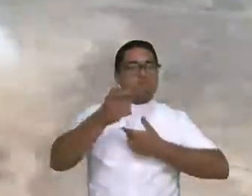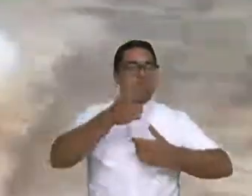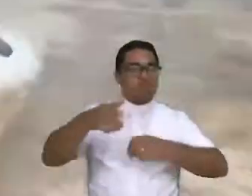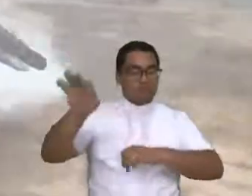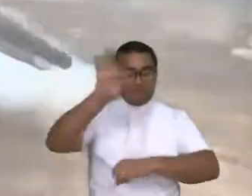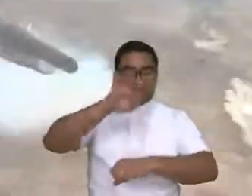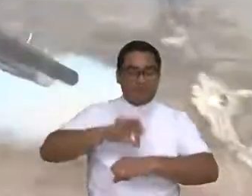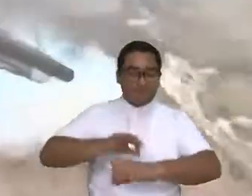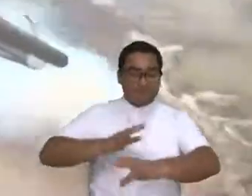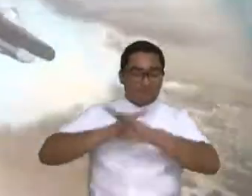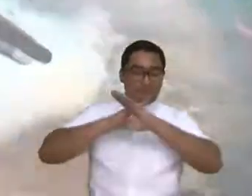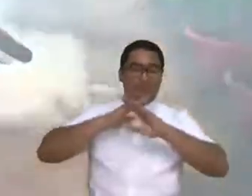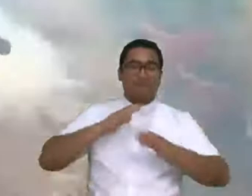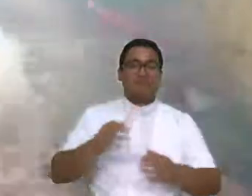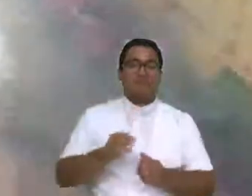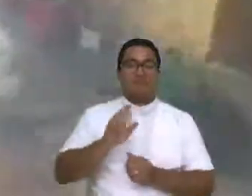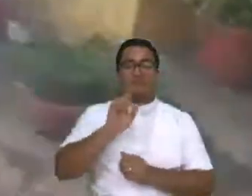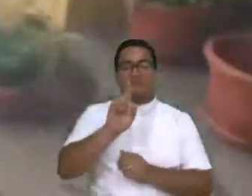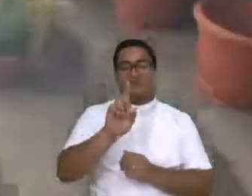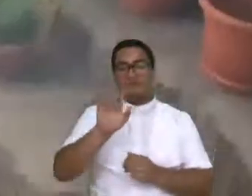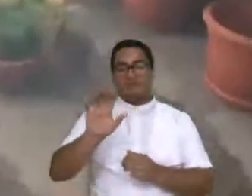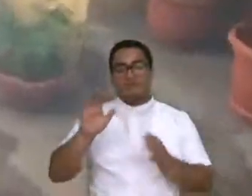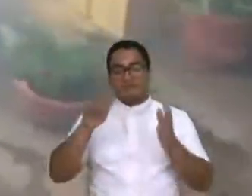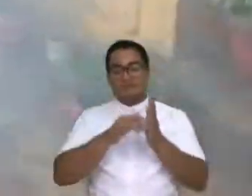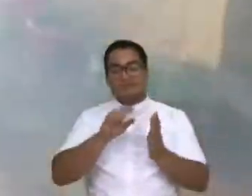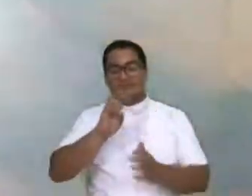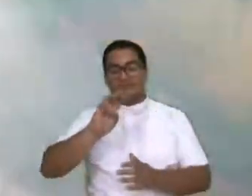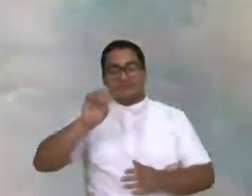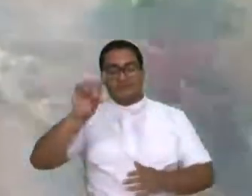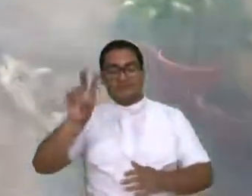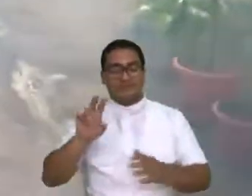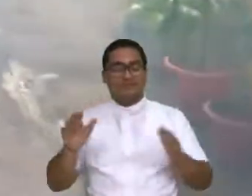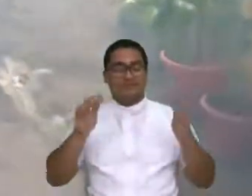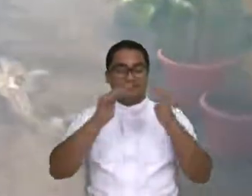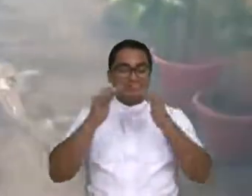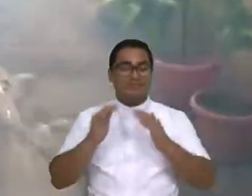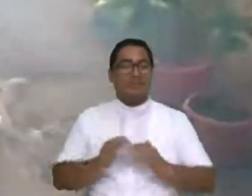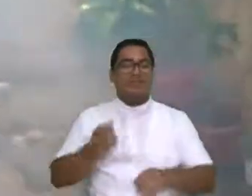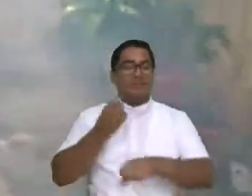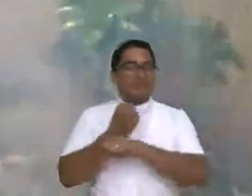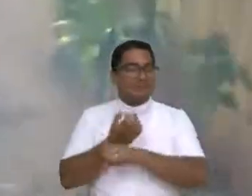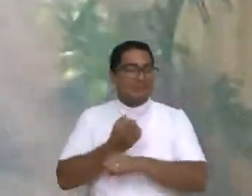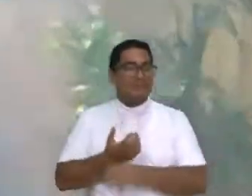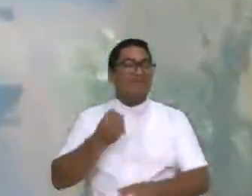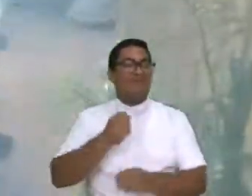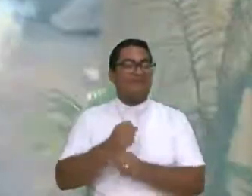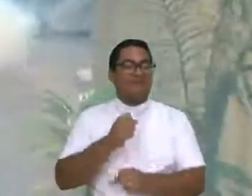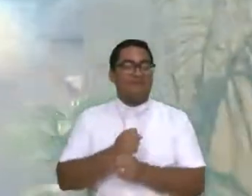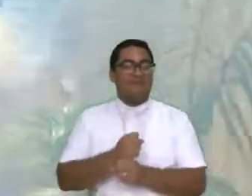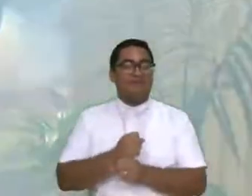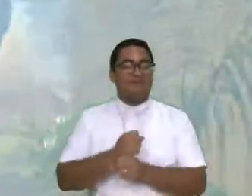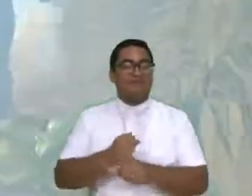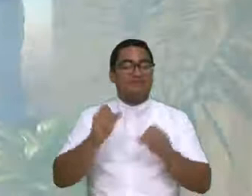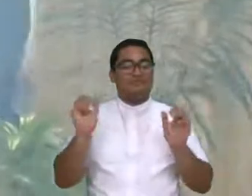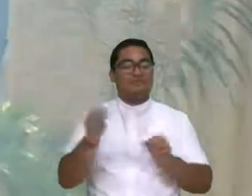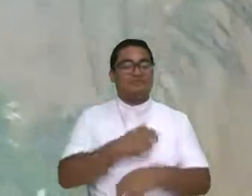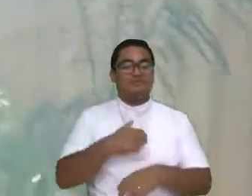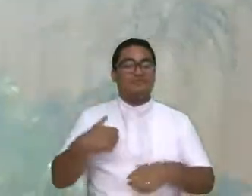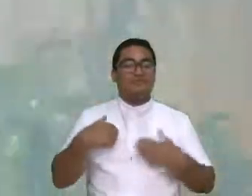105.312 viviendas. Y con la participación de la comunidad organizada, alcaldía y la población en general, se